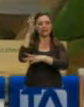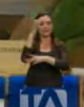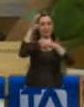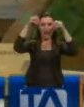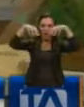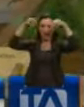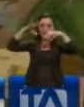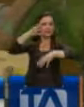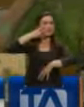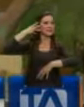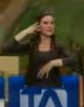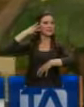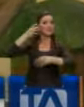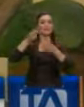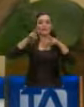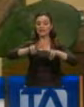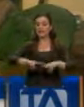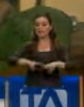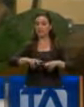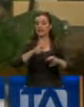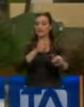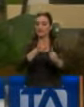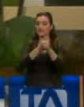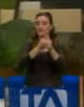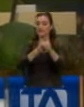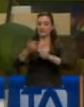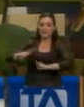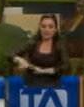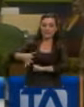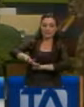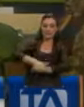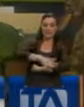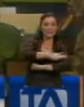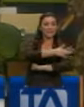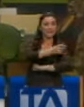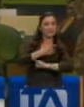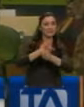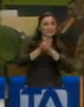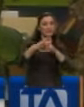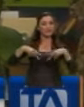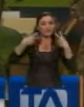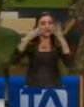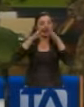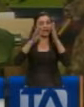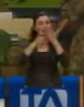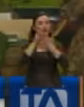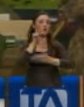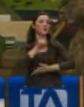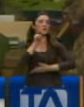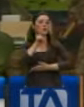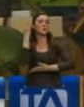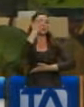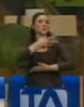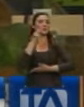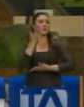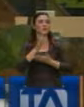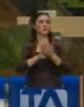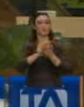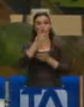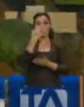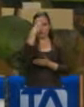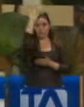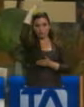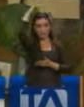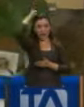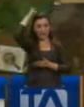del oriente, y a menudo están cerca del agua. Tiene un bonito color negro, con un penacho negro sobre la cabeza